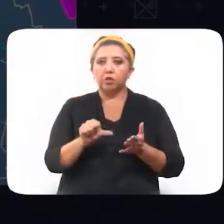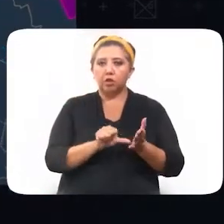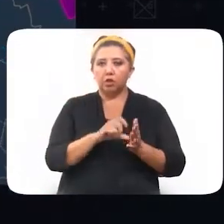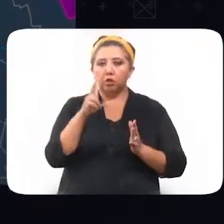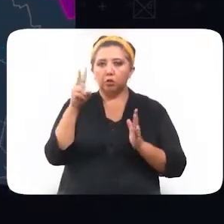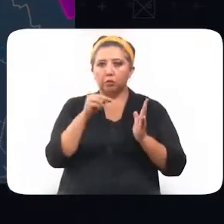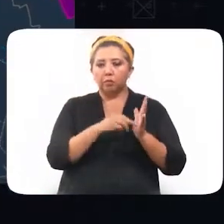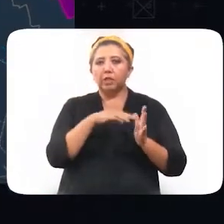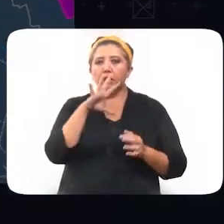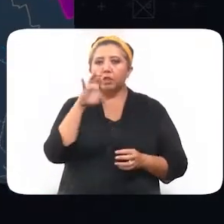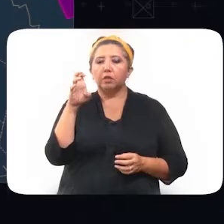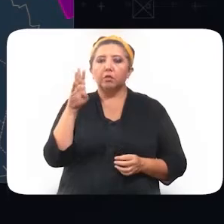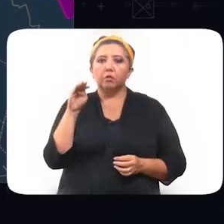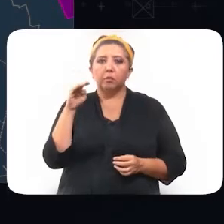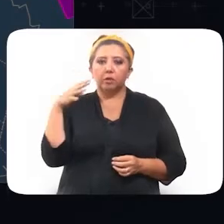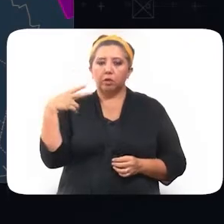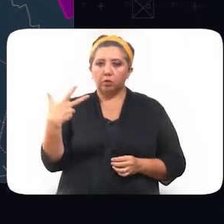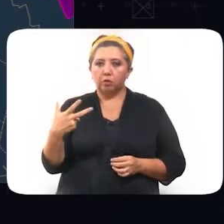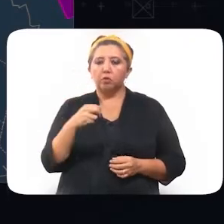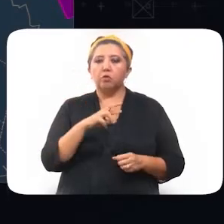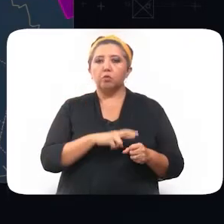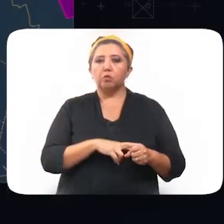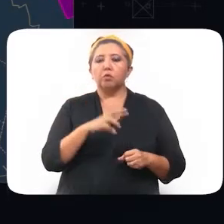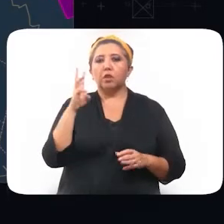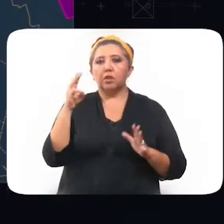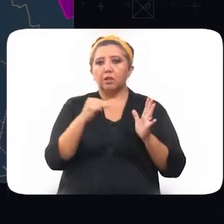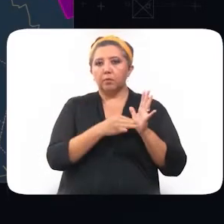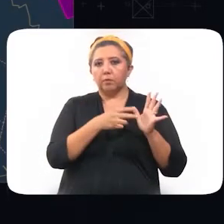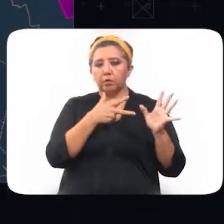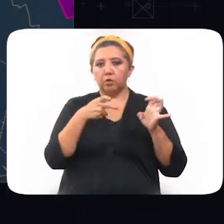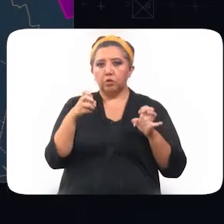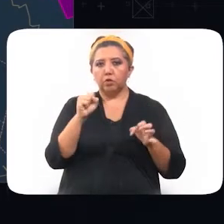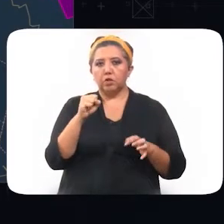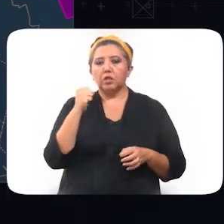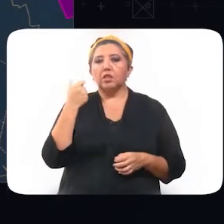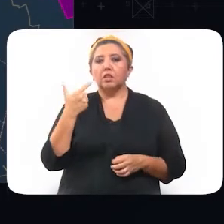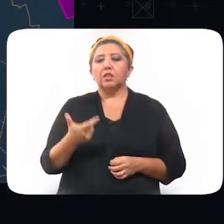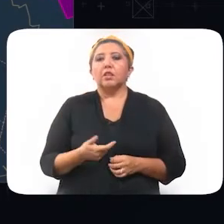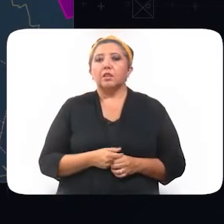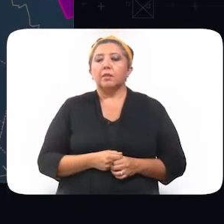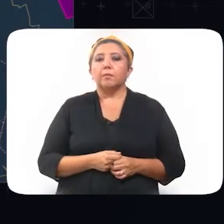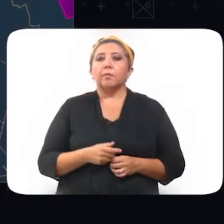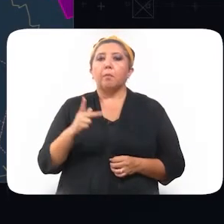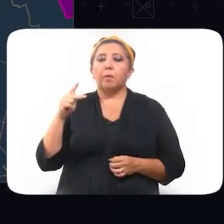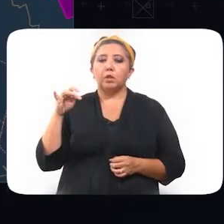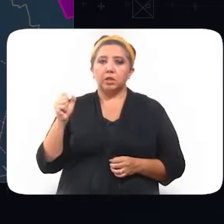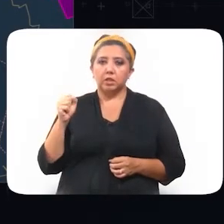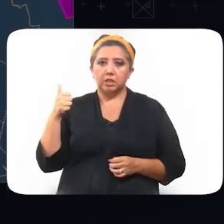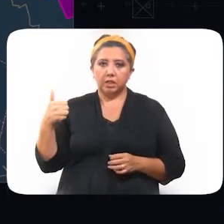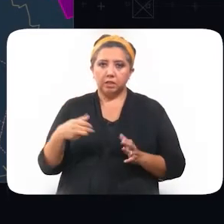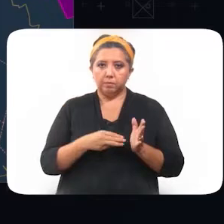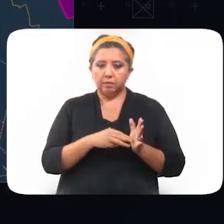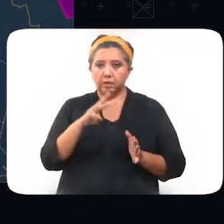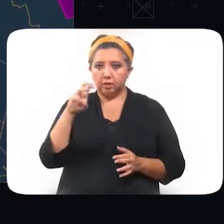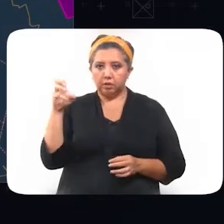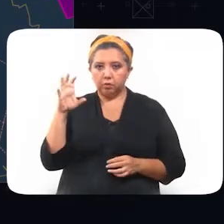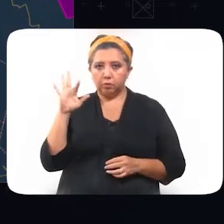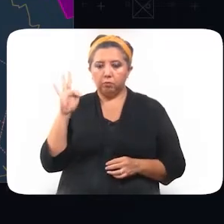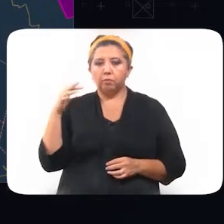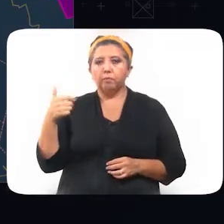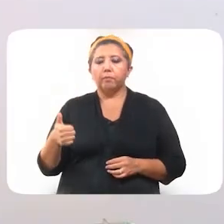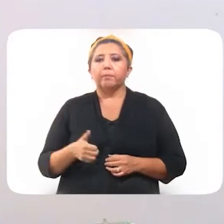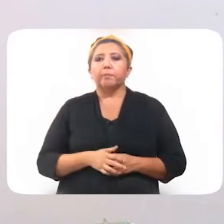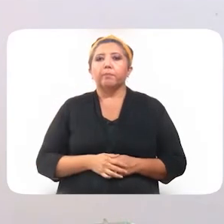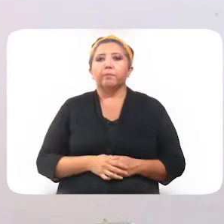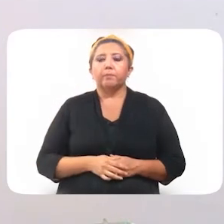centro 2.598, en la zona sur 3.867, en la zona poniente